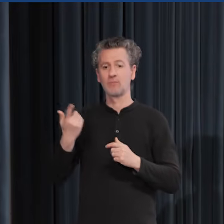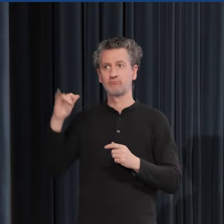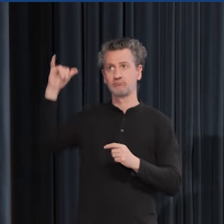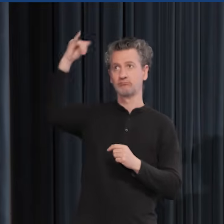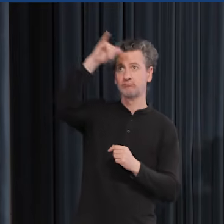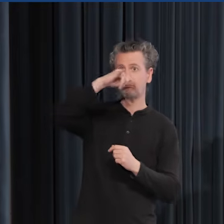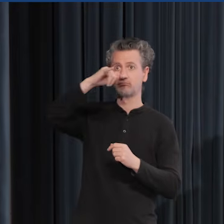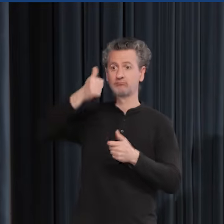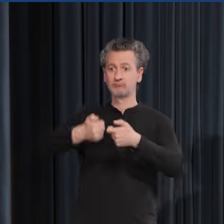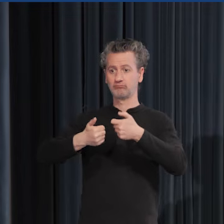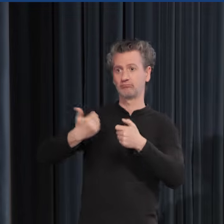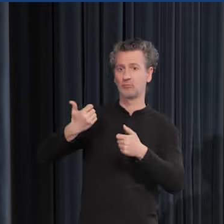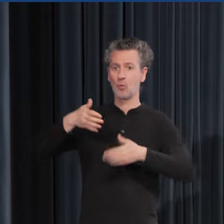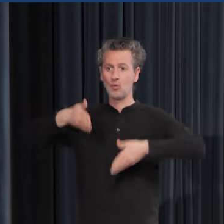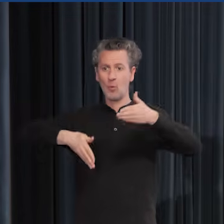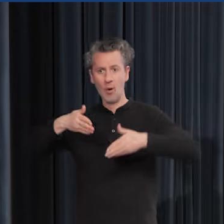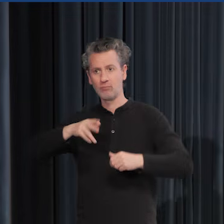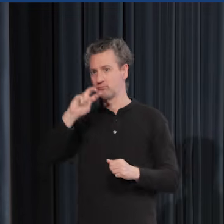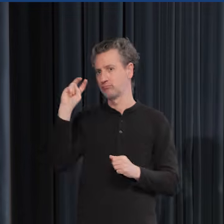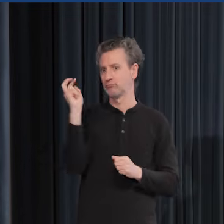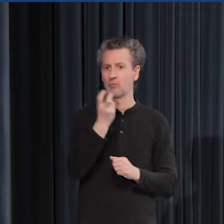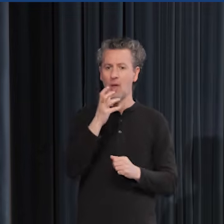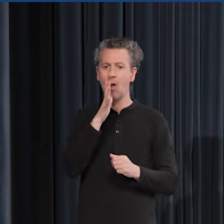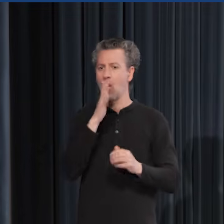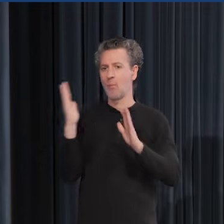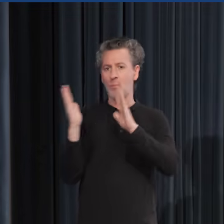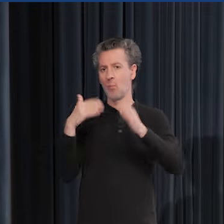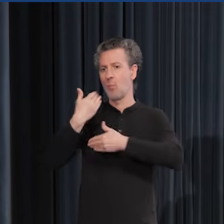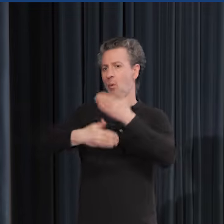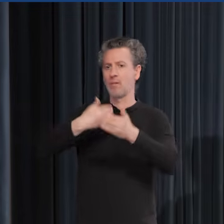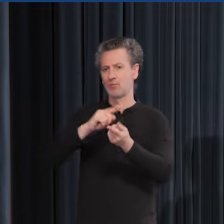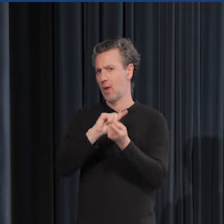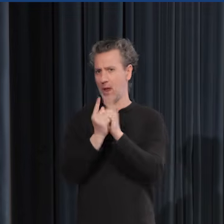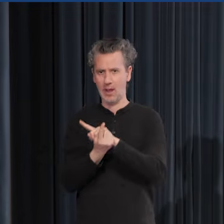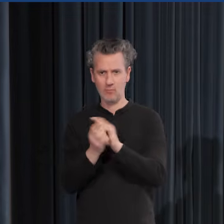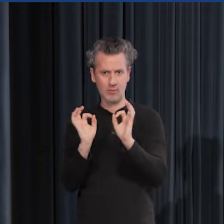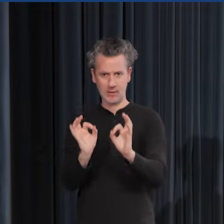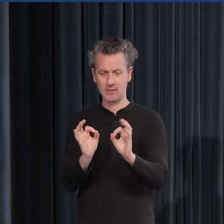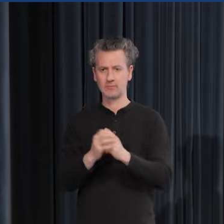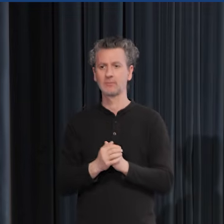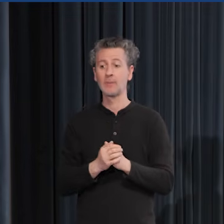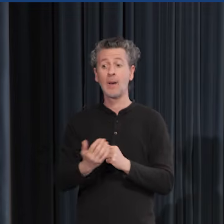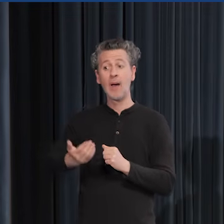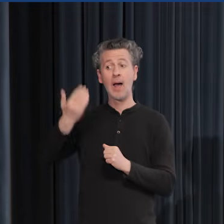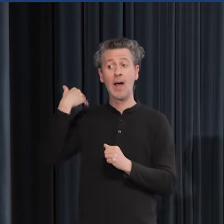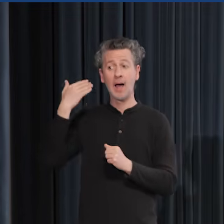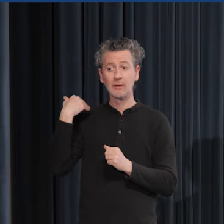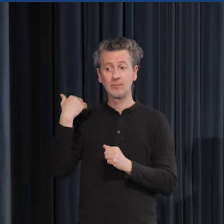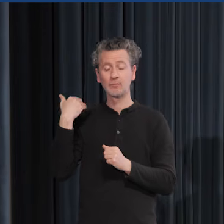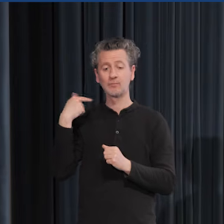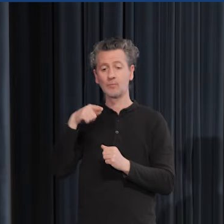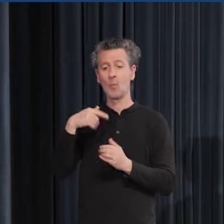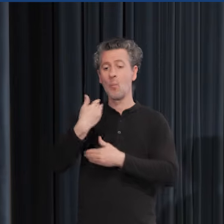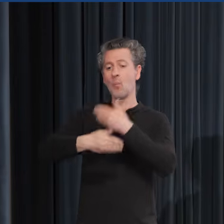drones, robots. Estamos en un proceso totalmente de cambio que quizá, si bien entraban como un proceso